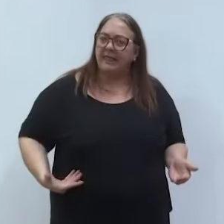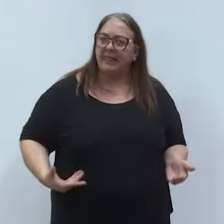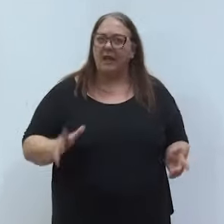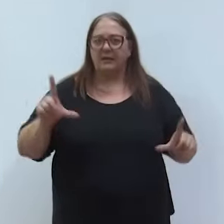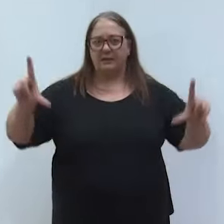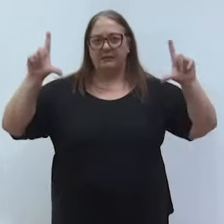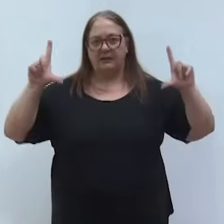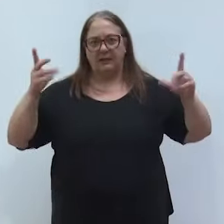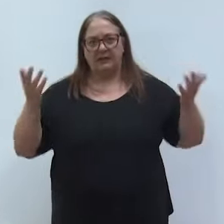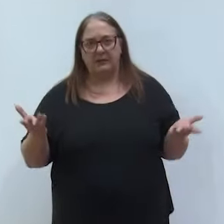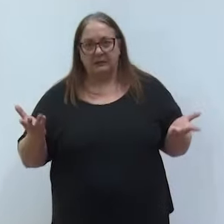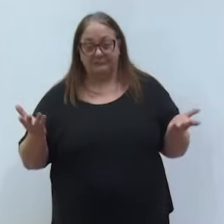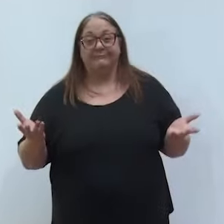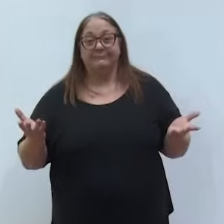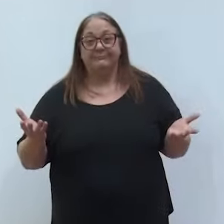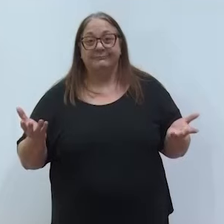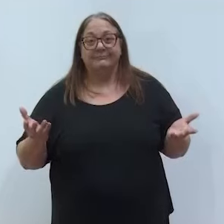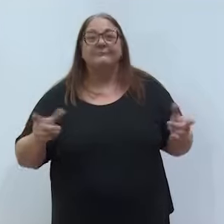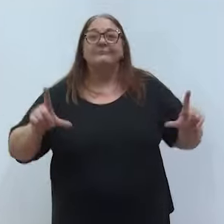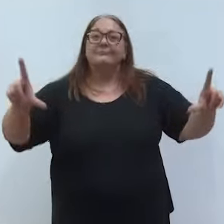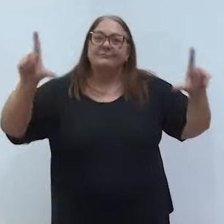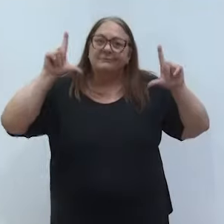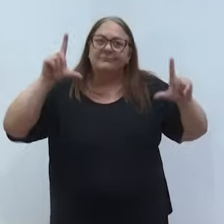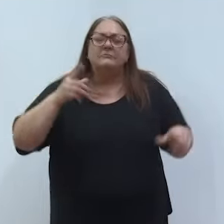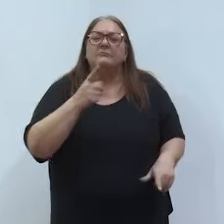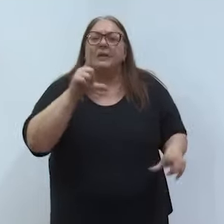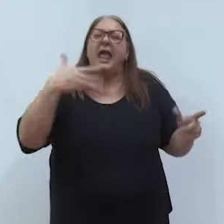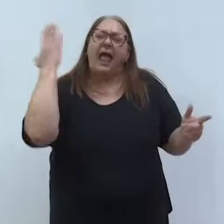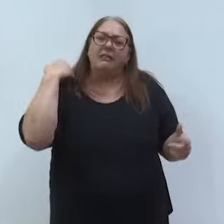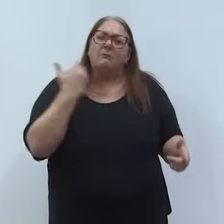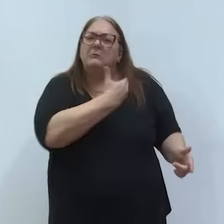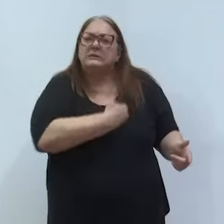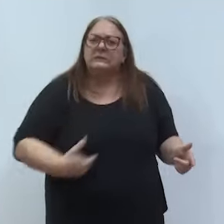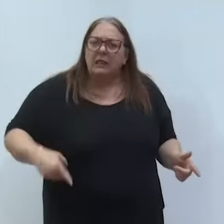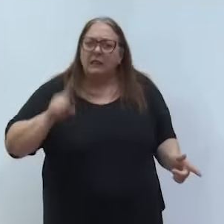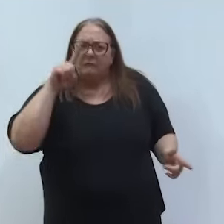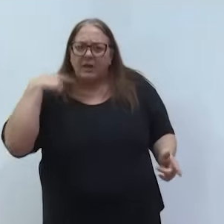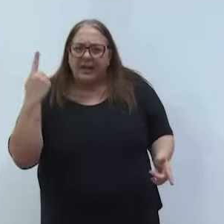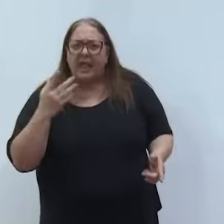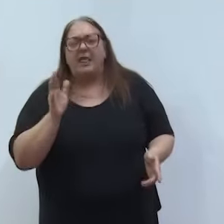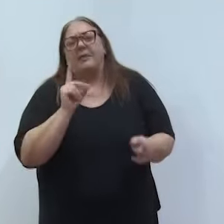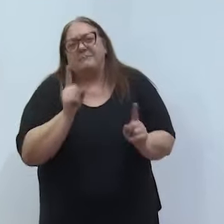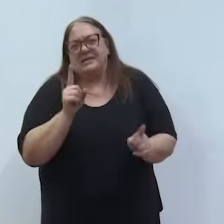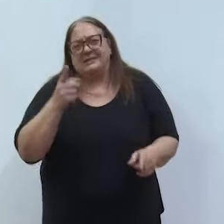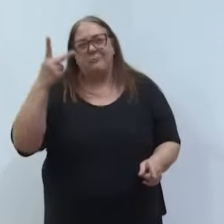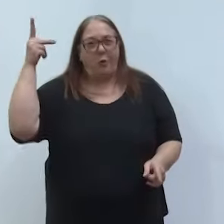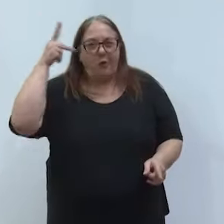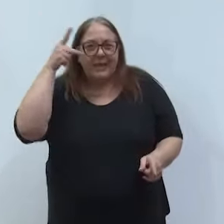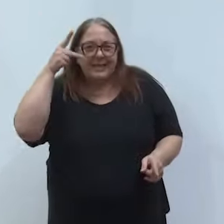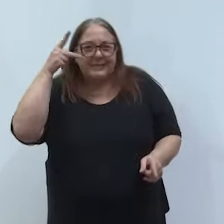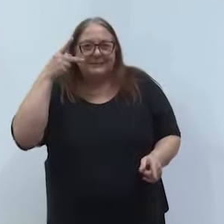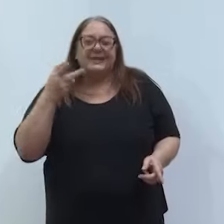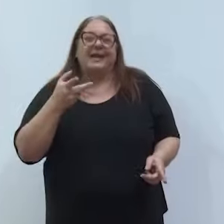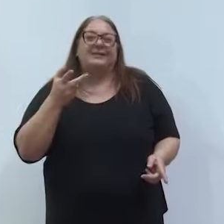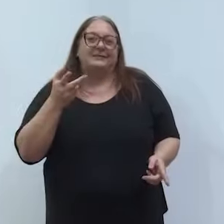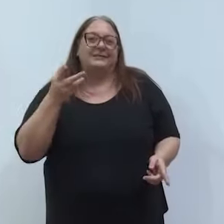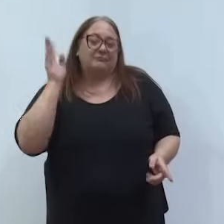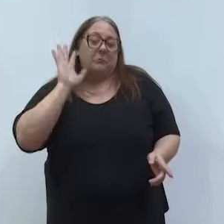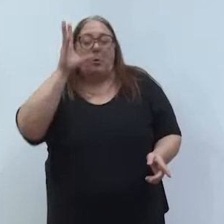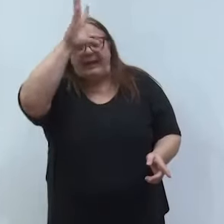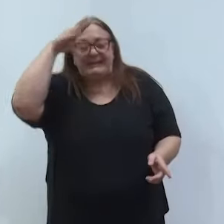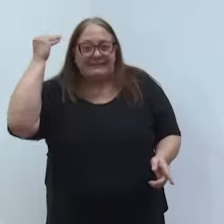figura del del presidente Alberto Fernández la propia vicepresidenta lo hacía Entonces por qué O